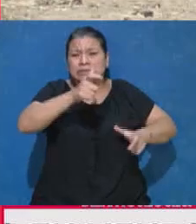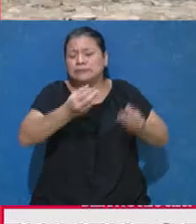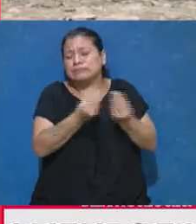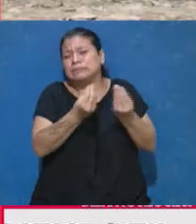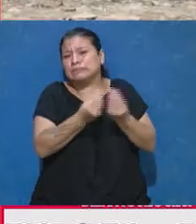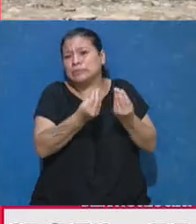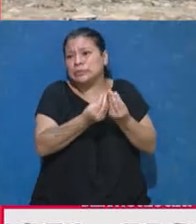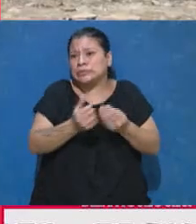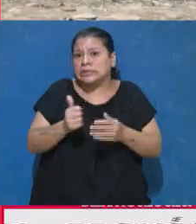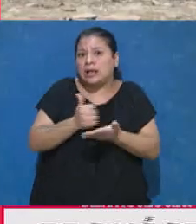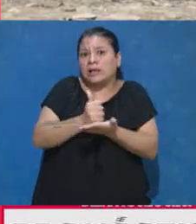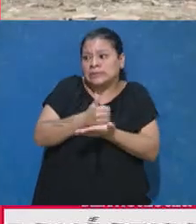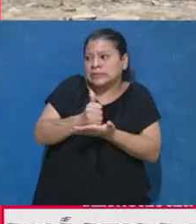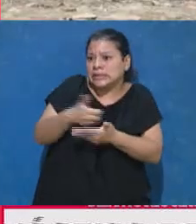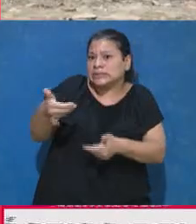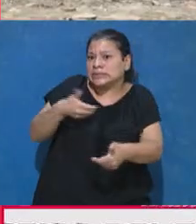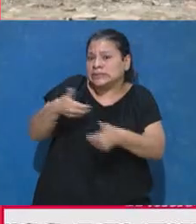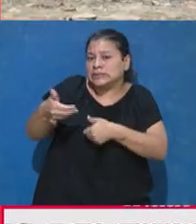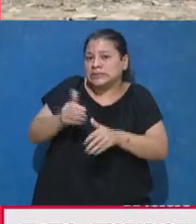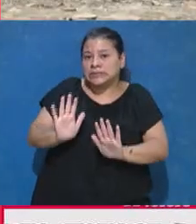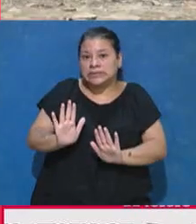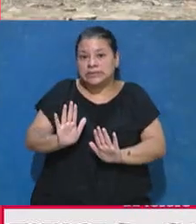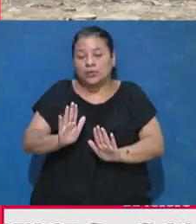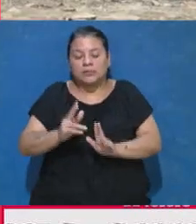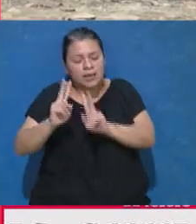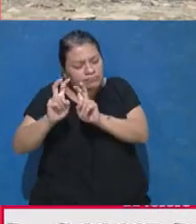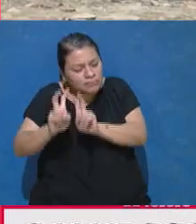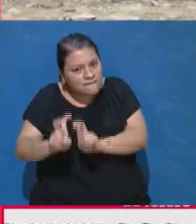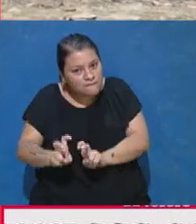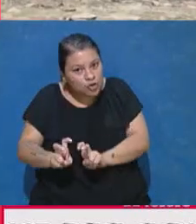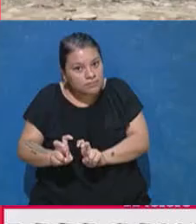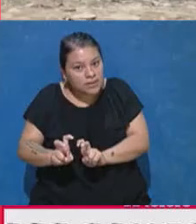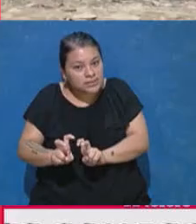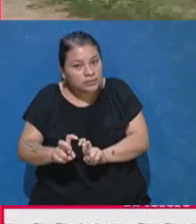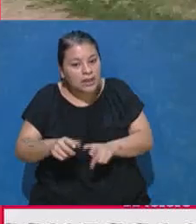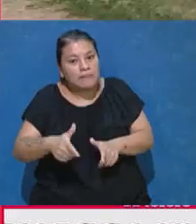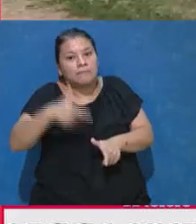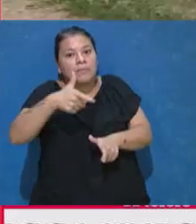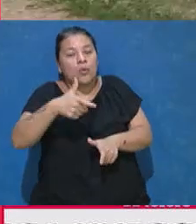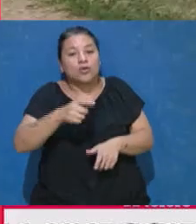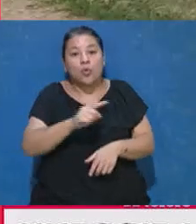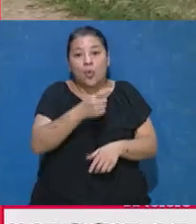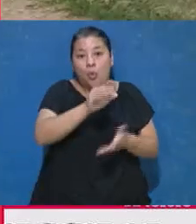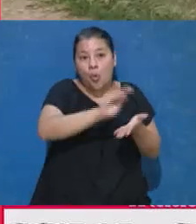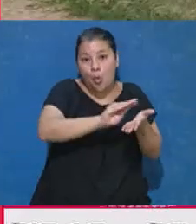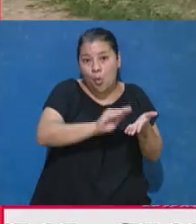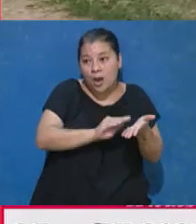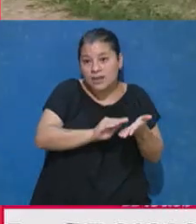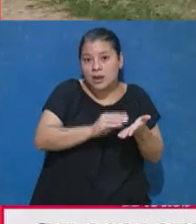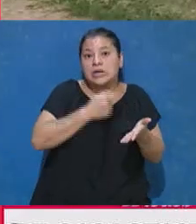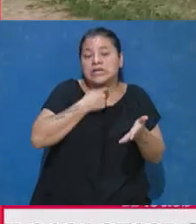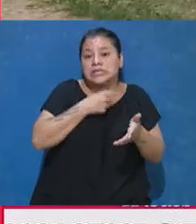ser atendidas según algunas fuentes judiciales se efectuaron cuando uno de los cajeros pretendió